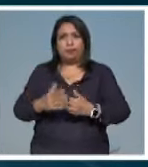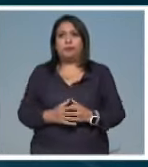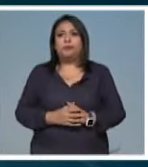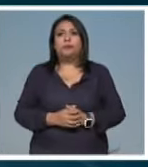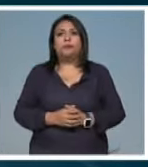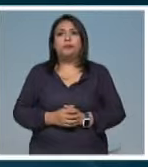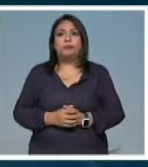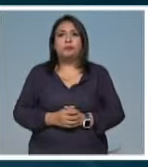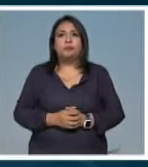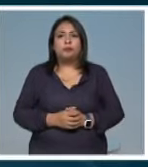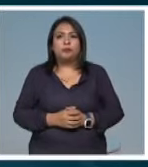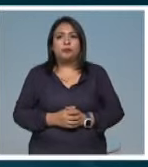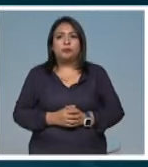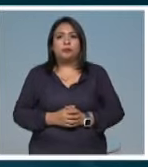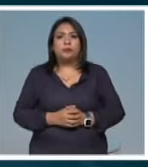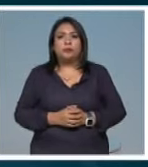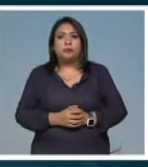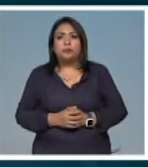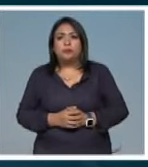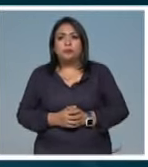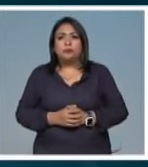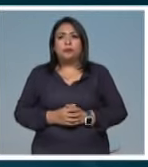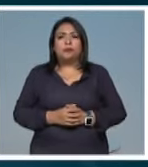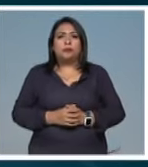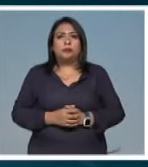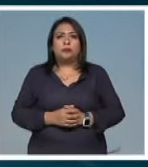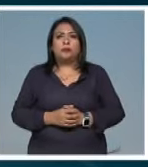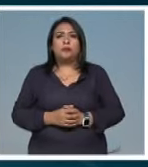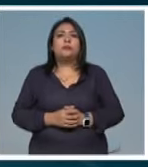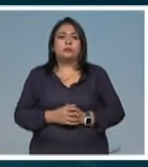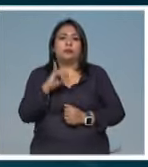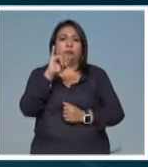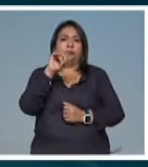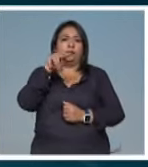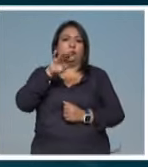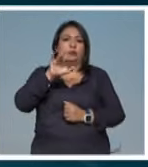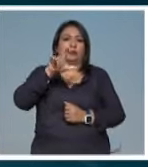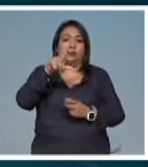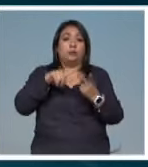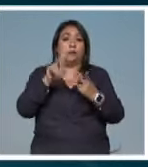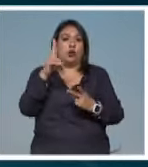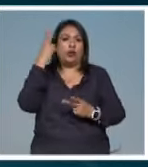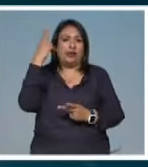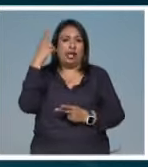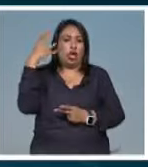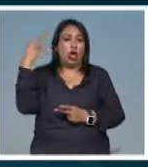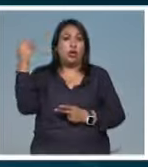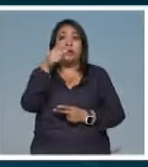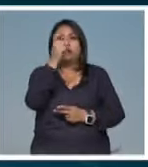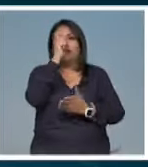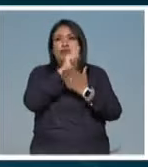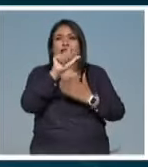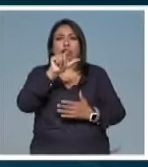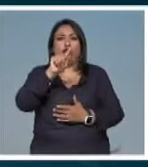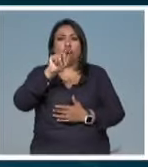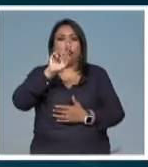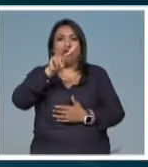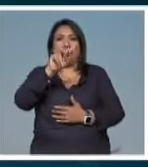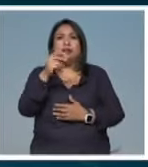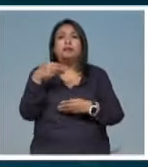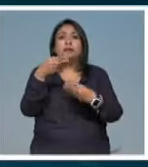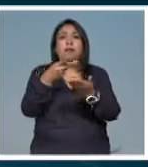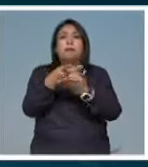Instituto Nacional de Bellas Artes y Literatura y la Universidad de Colima. El escritor Antonio Vázquez fue reconocido con el Premio